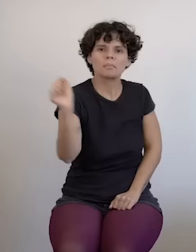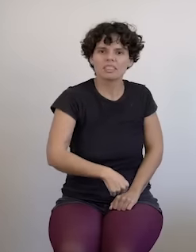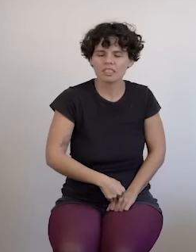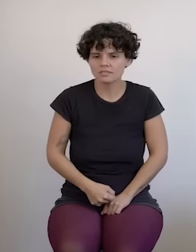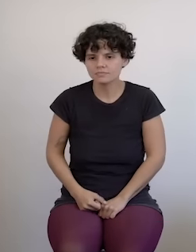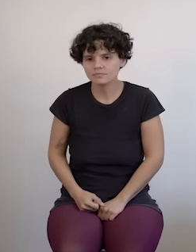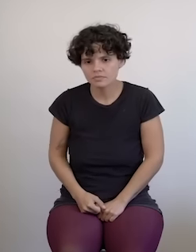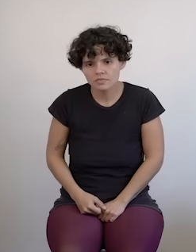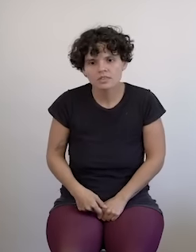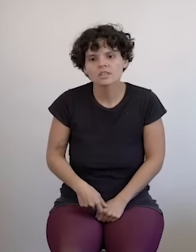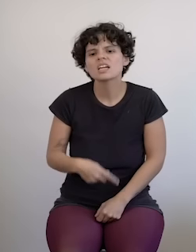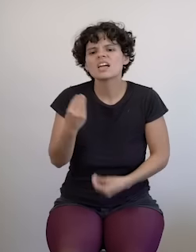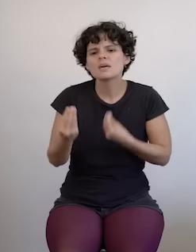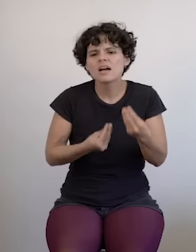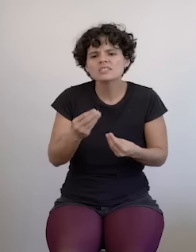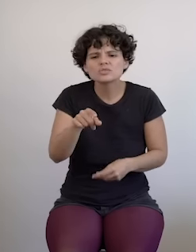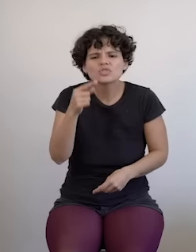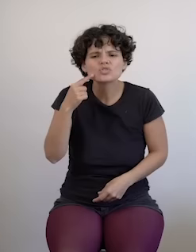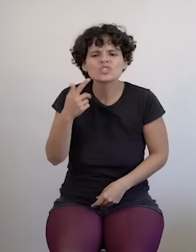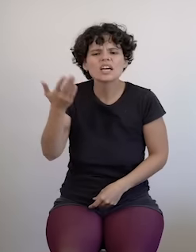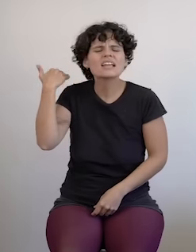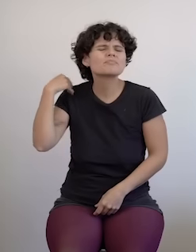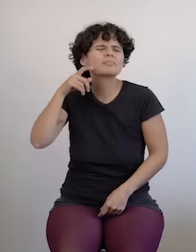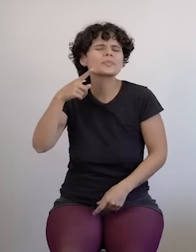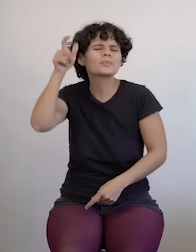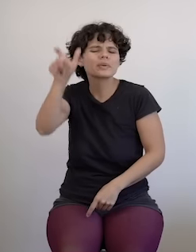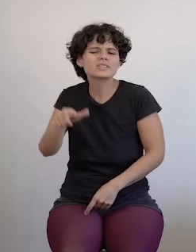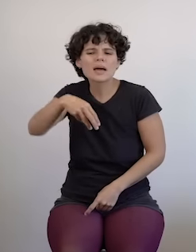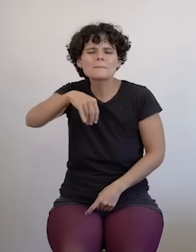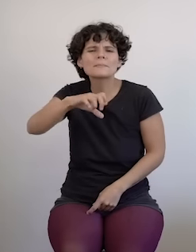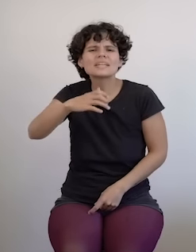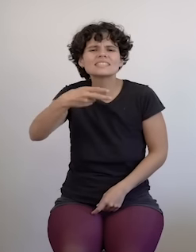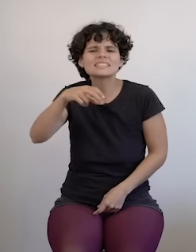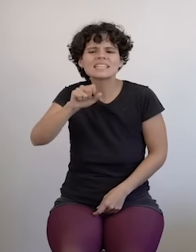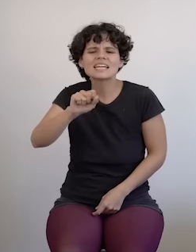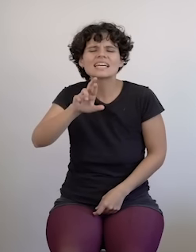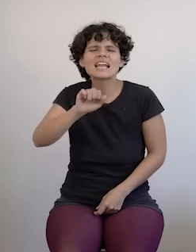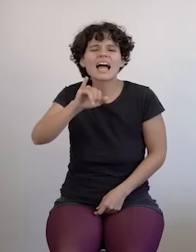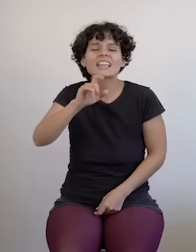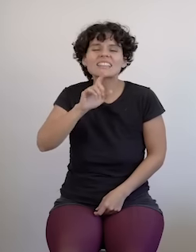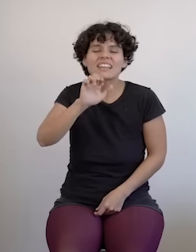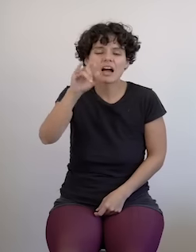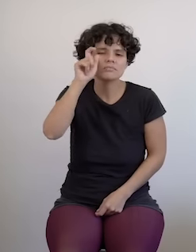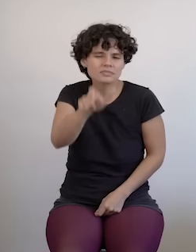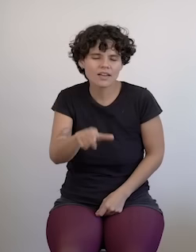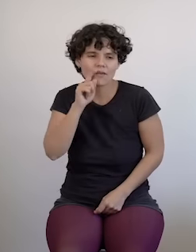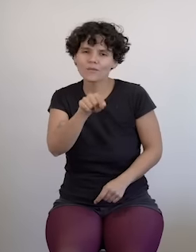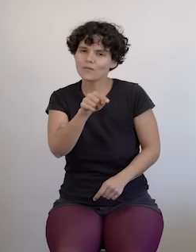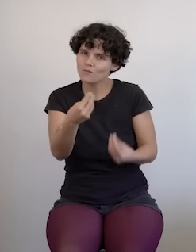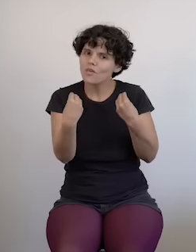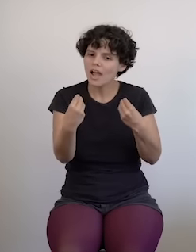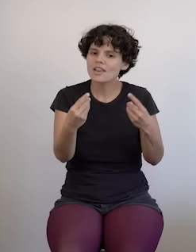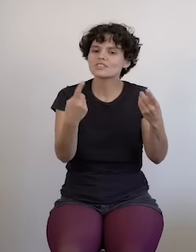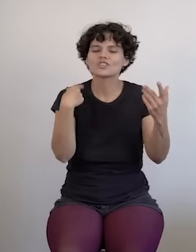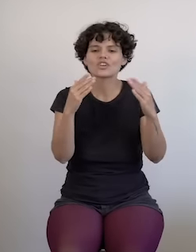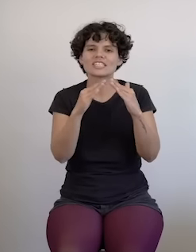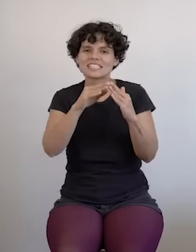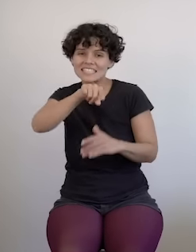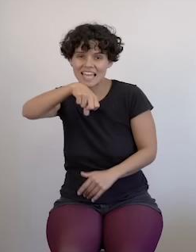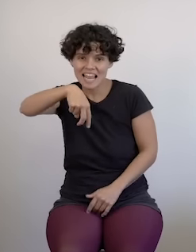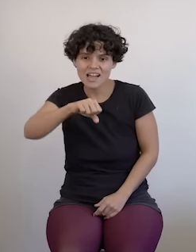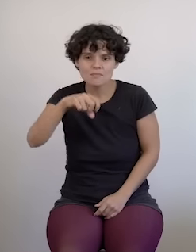¿no? Sí. Seguiste a un loco, ¿no? Yo me acuerdo. Ah, sí, Revaistía. ¿Cómo se llama? Es Miche Revaistía. Yeah. Y él era el fichita ahí, pues. Y